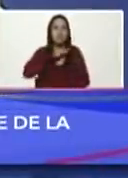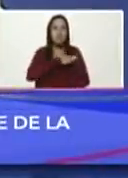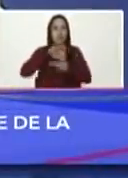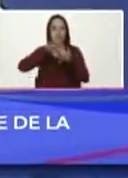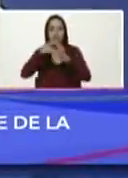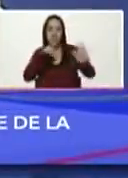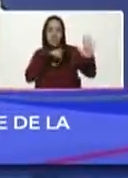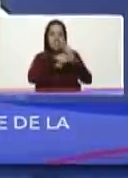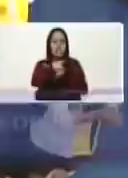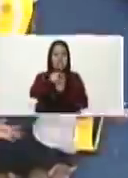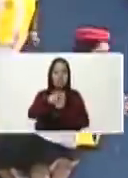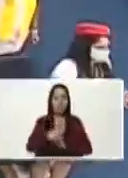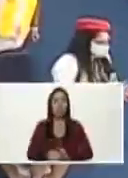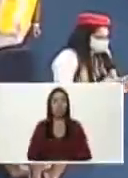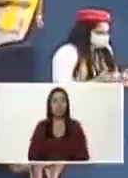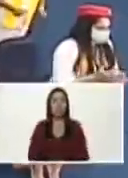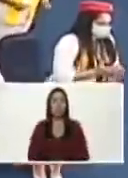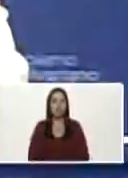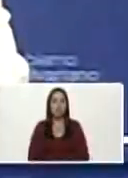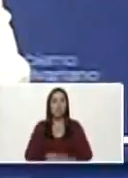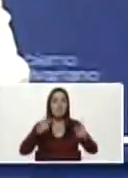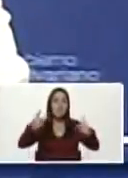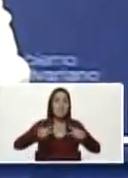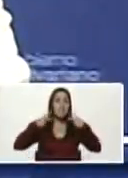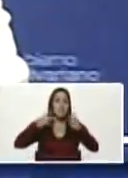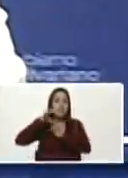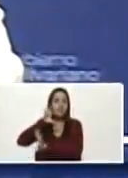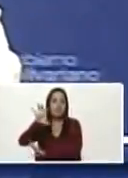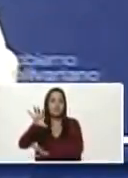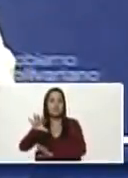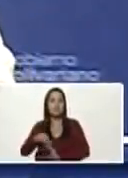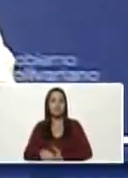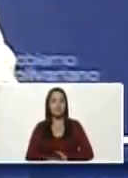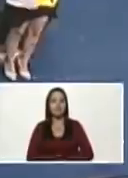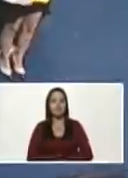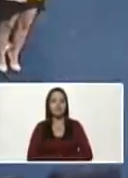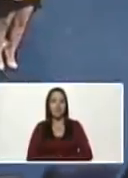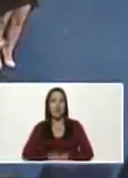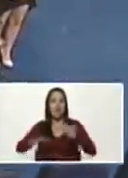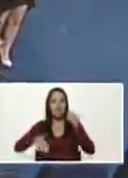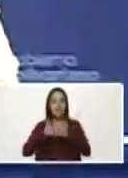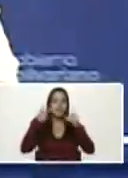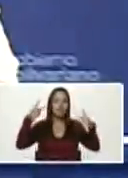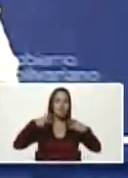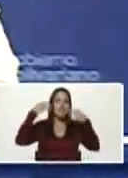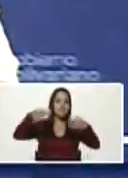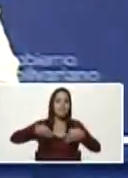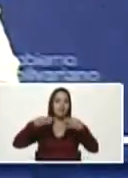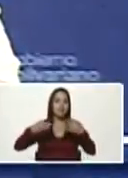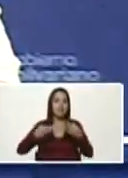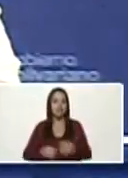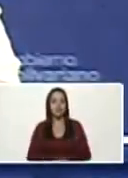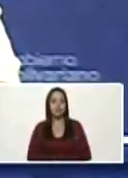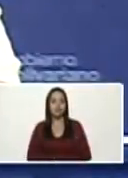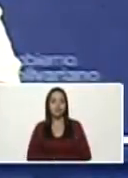Barrio Adentro! ¡Y que viva la patria! ¡Hasta la victoria siempre,